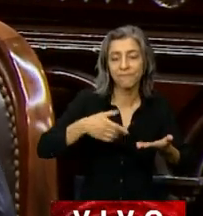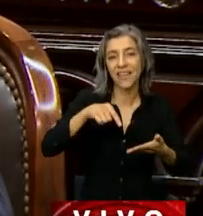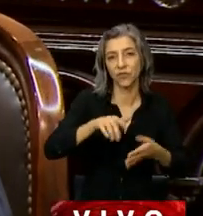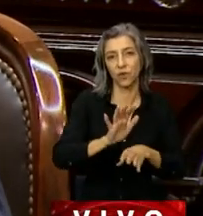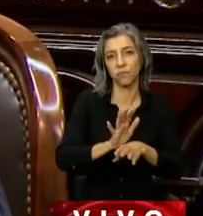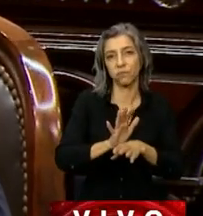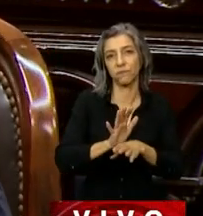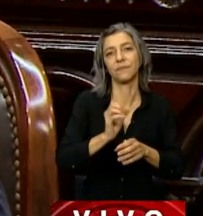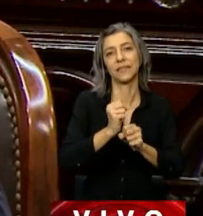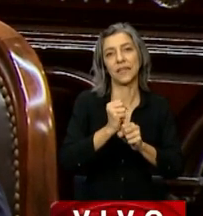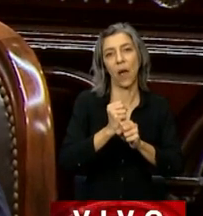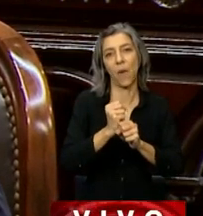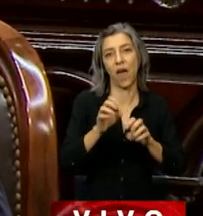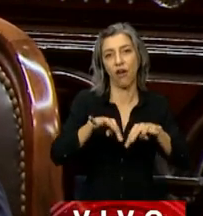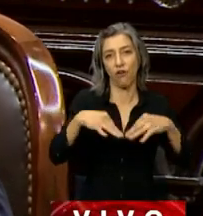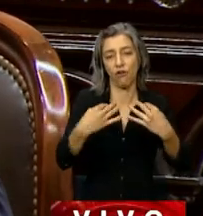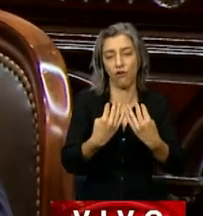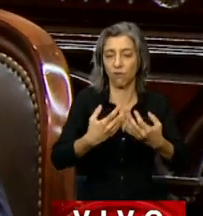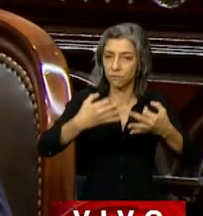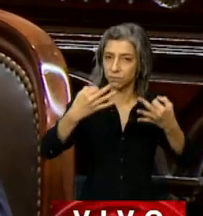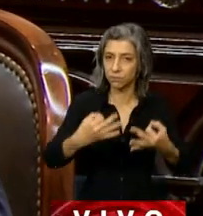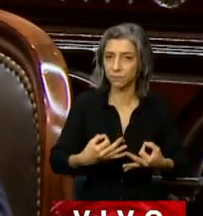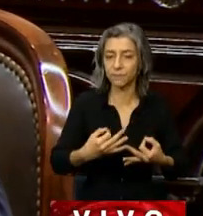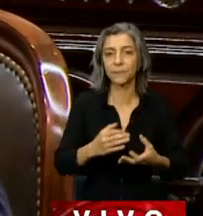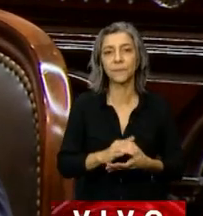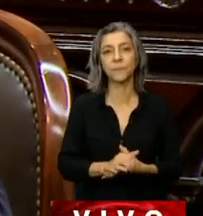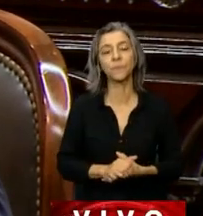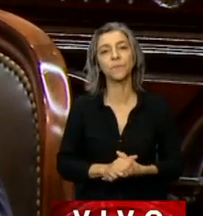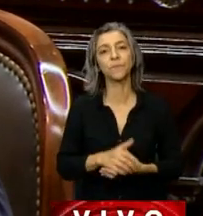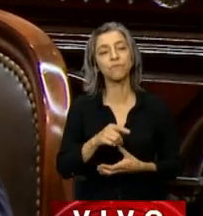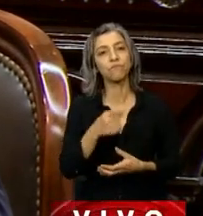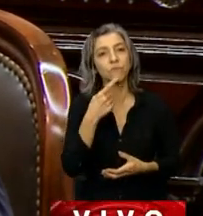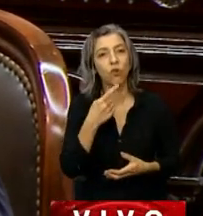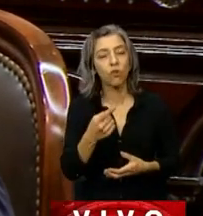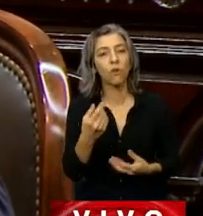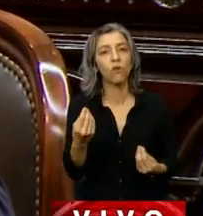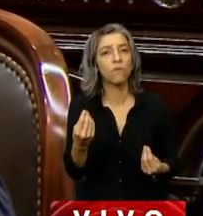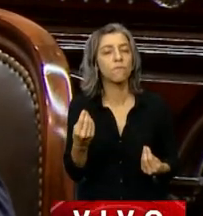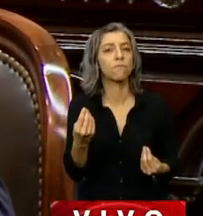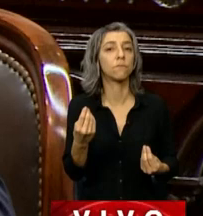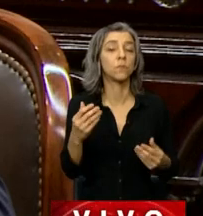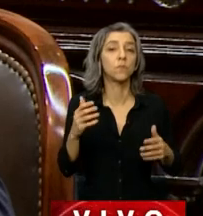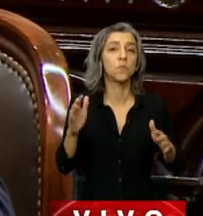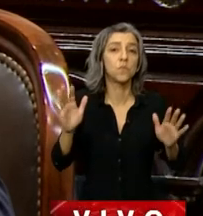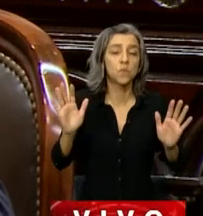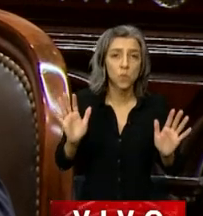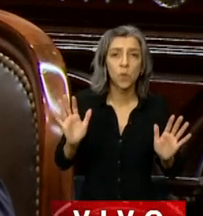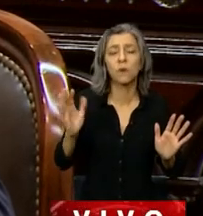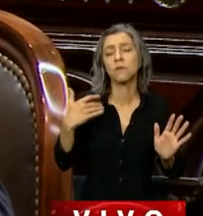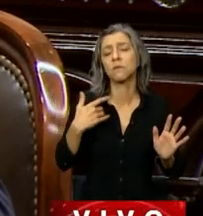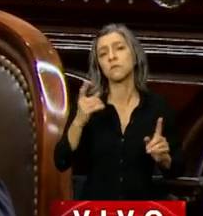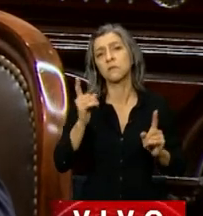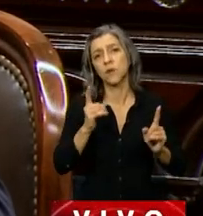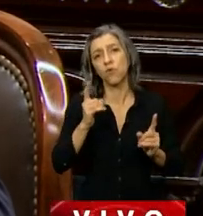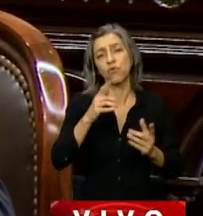porque puede haber algún tipo de interpretaciones o vericuetos